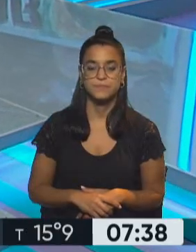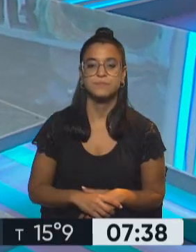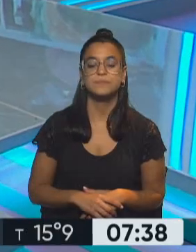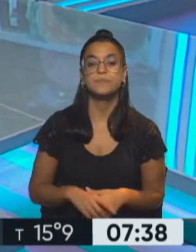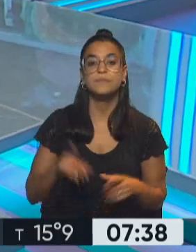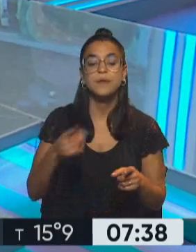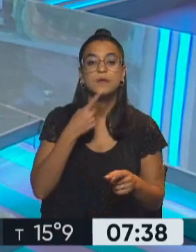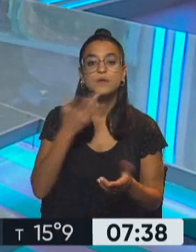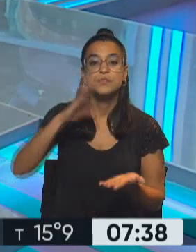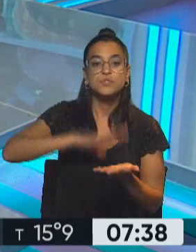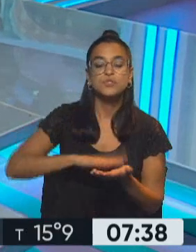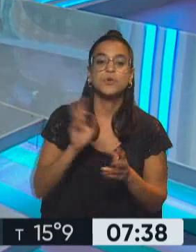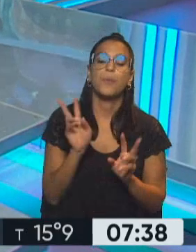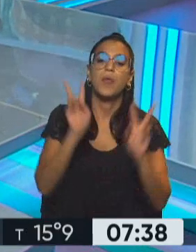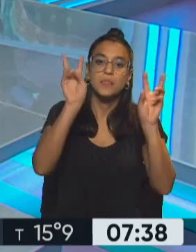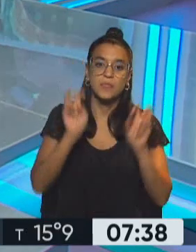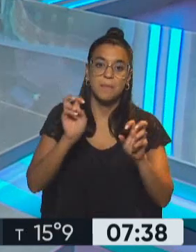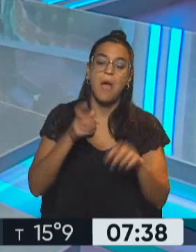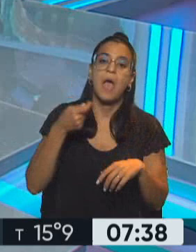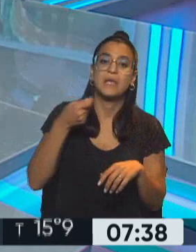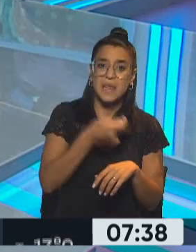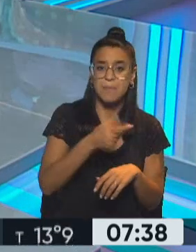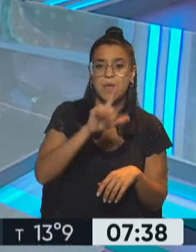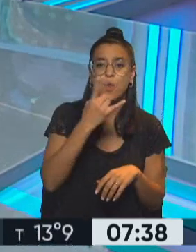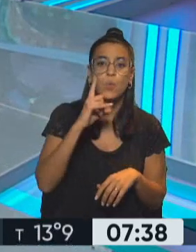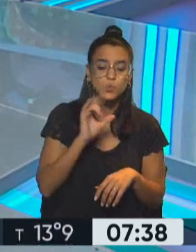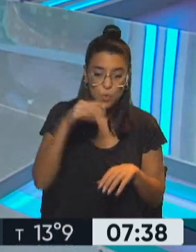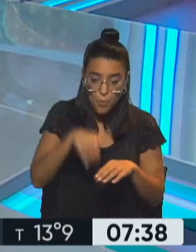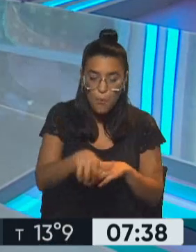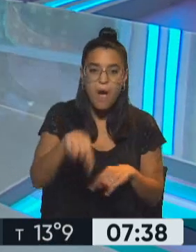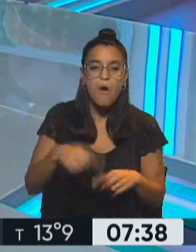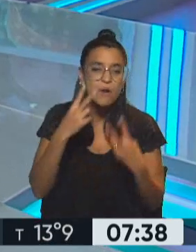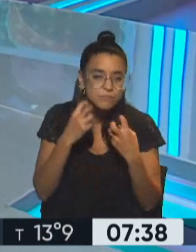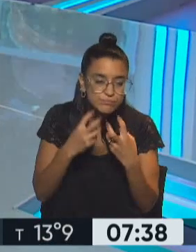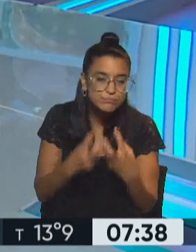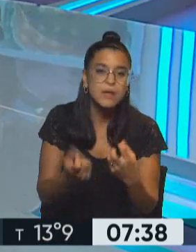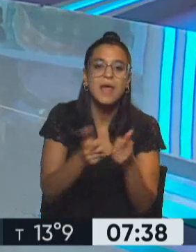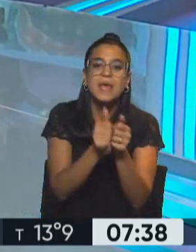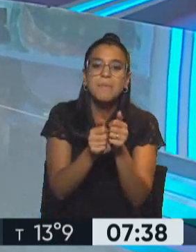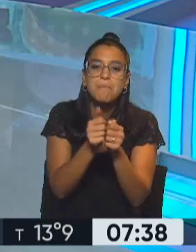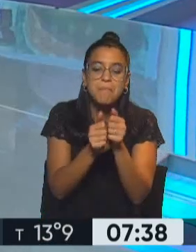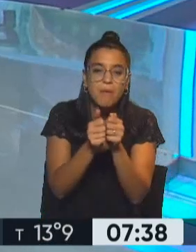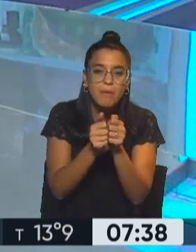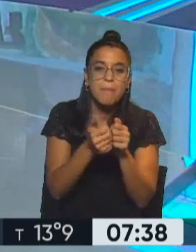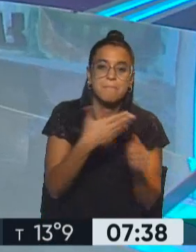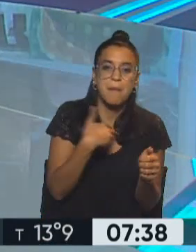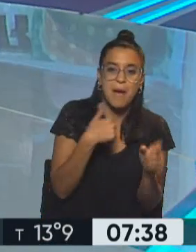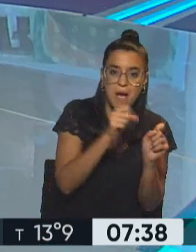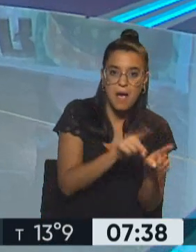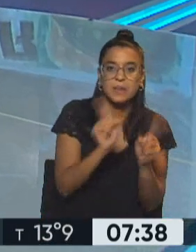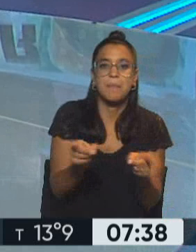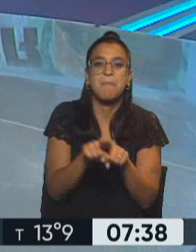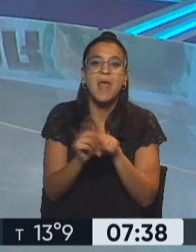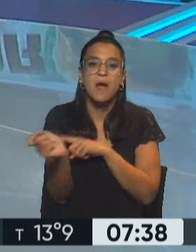propósito del crimen de Lucio Dupuy, se conoció en las últimas horas que se van a realizar peritajes a los teléfonos celulares de su mamá y de su